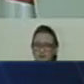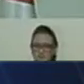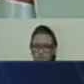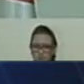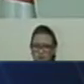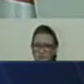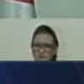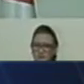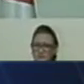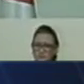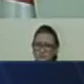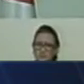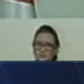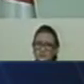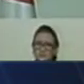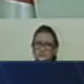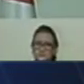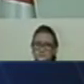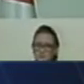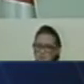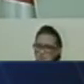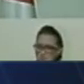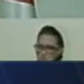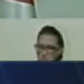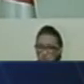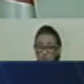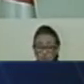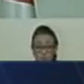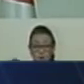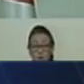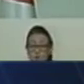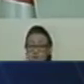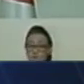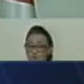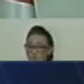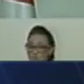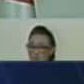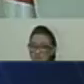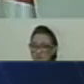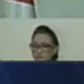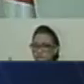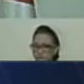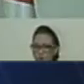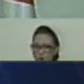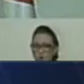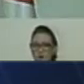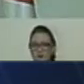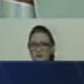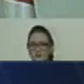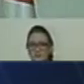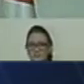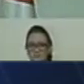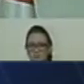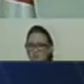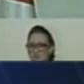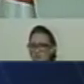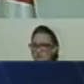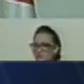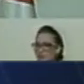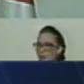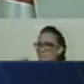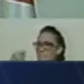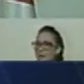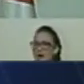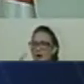hay. La persecución financiera que hay contra todas las cuentas de la República. La persecución que no le permite